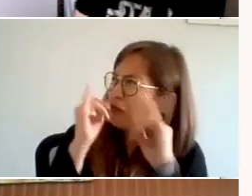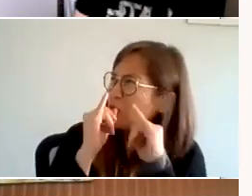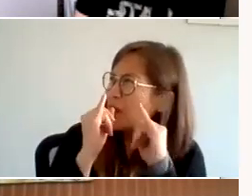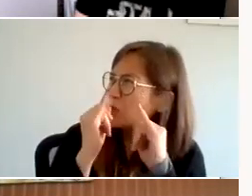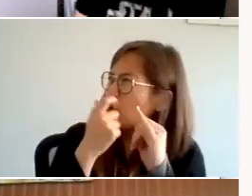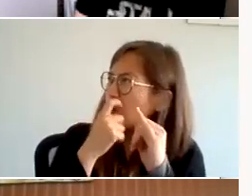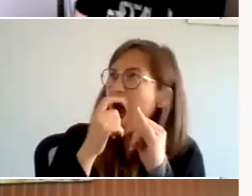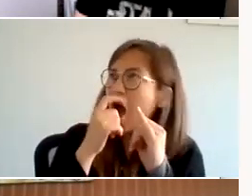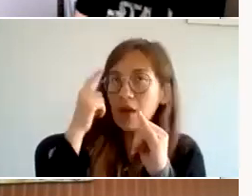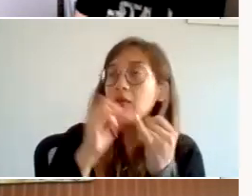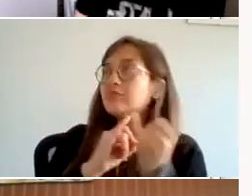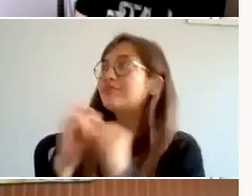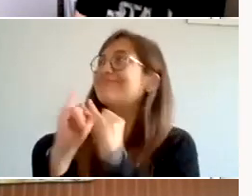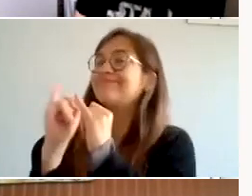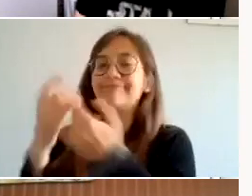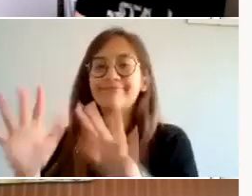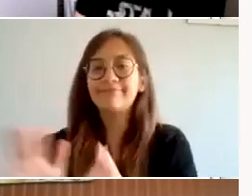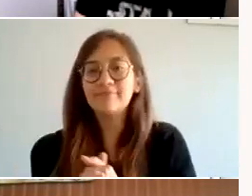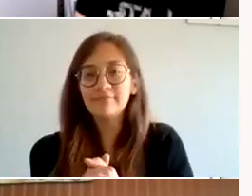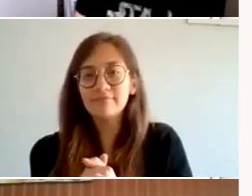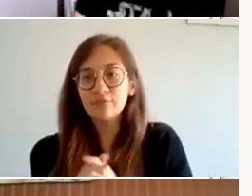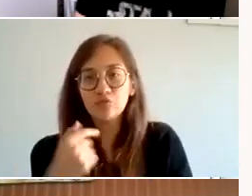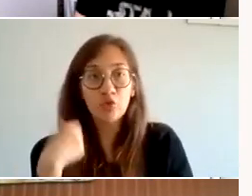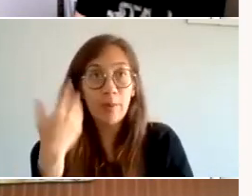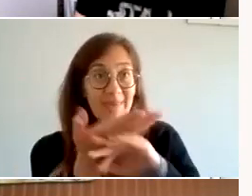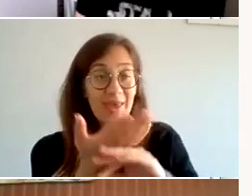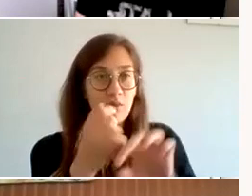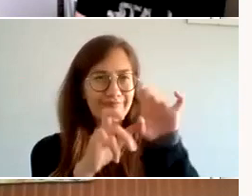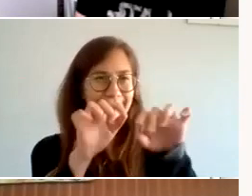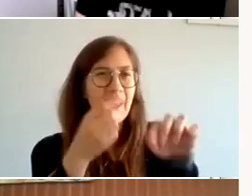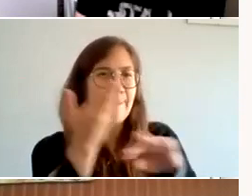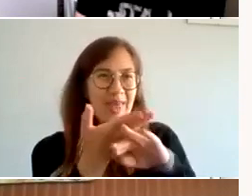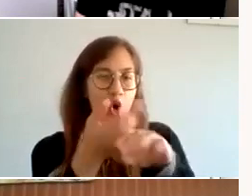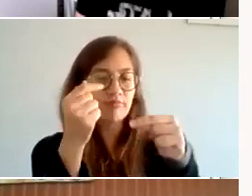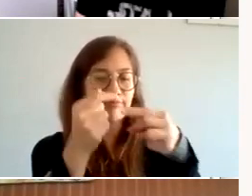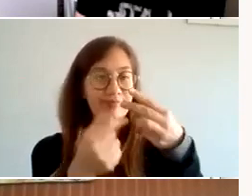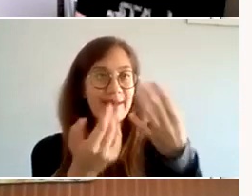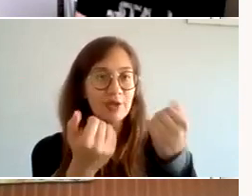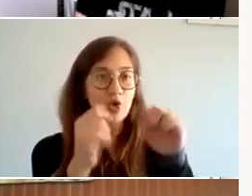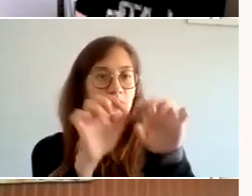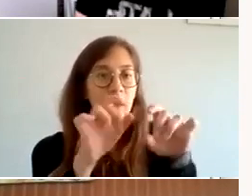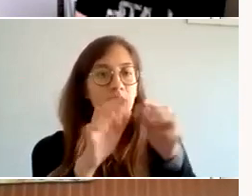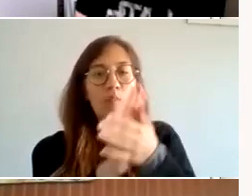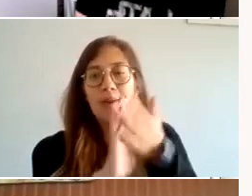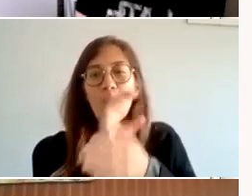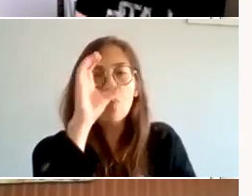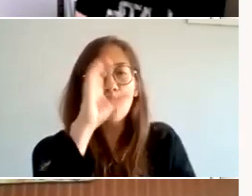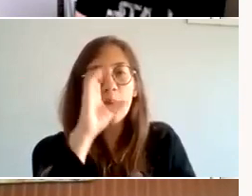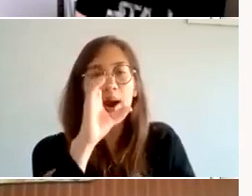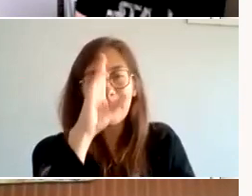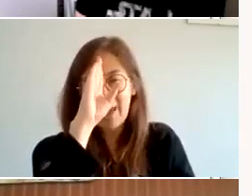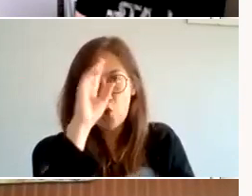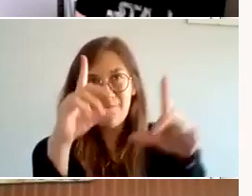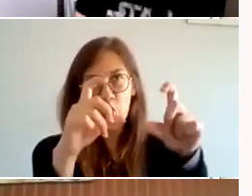esto porque yo puedo ir acá a las opciones y yo puedo ver acá en las herramientas y yo puedo ver,